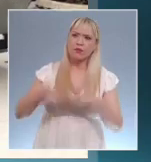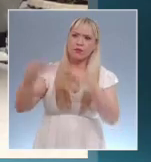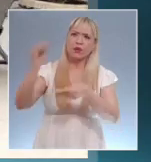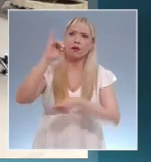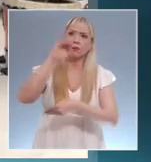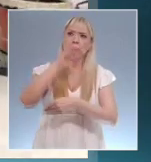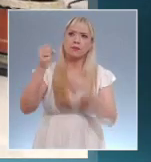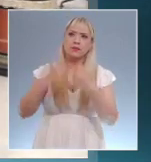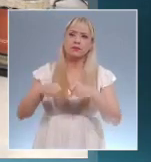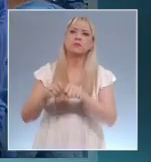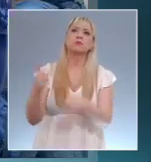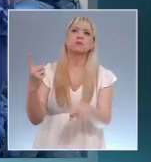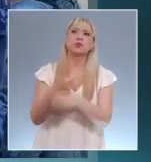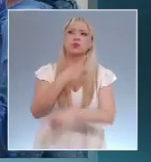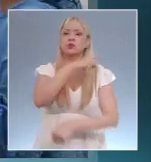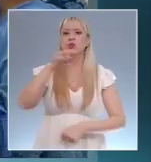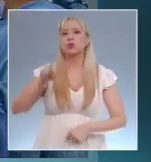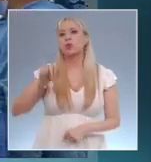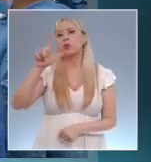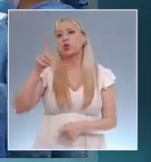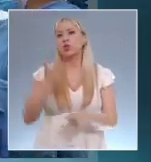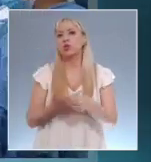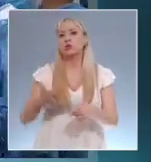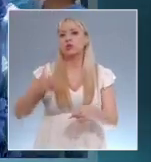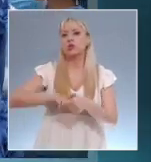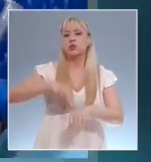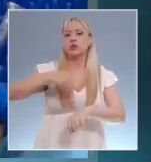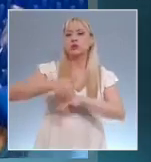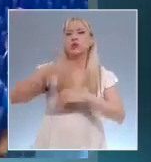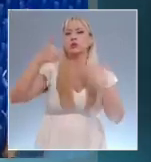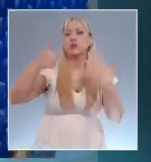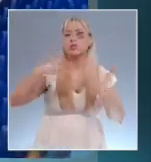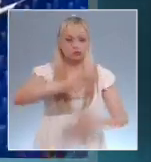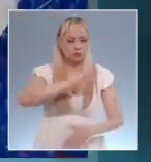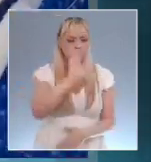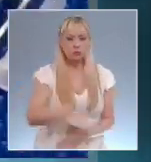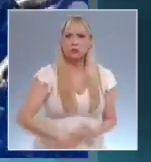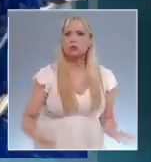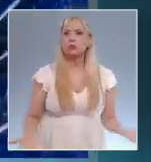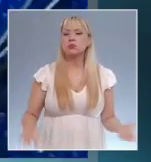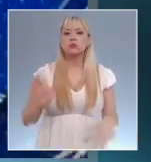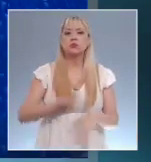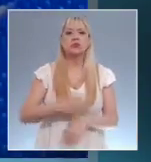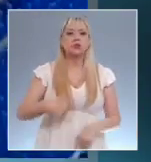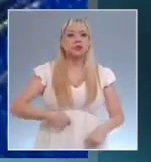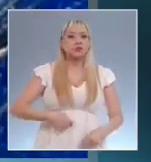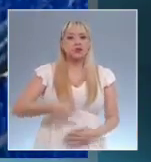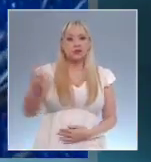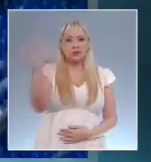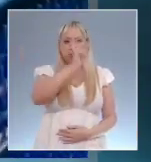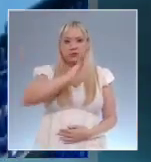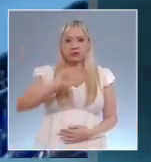atendida adecuadamente durante una perforación intestinal en 2022. Para el canal del